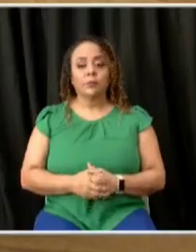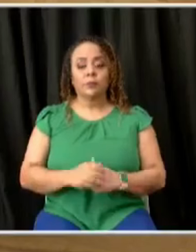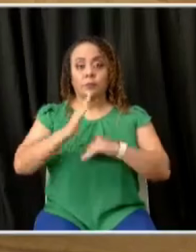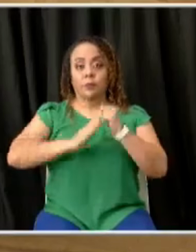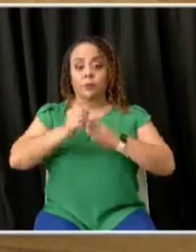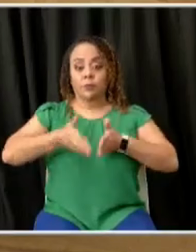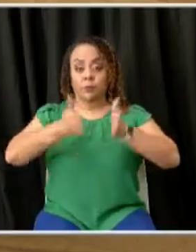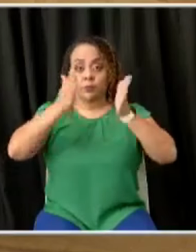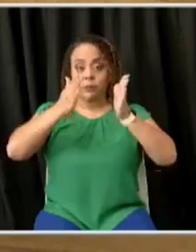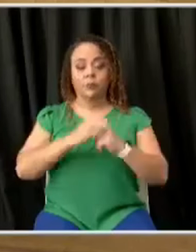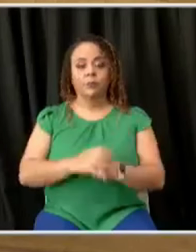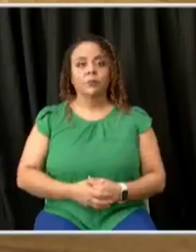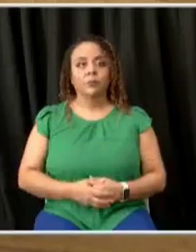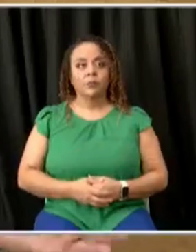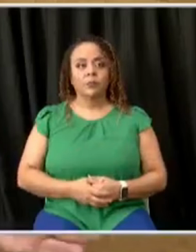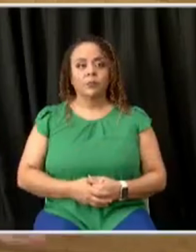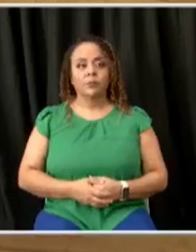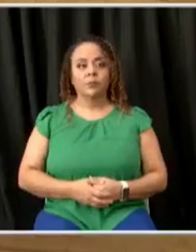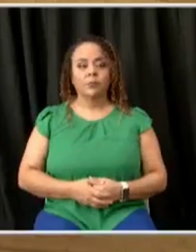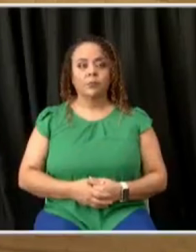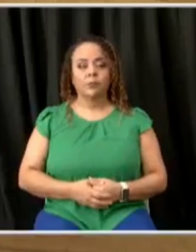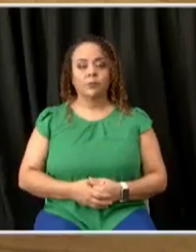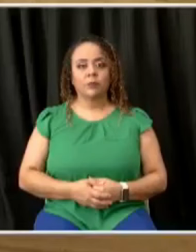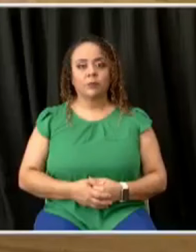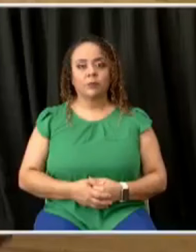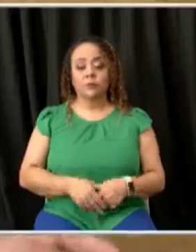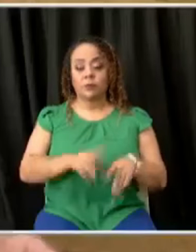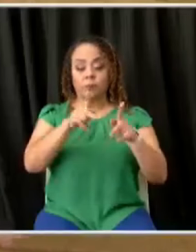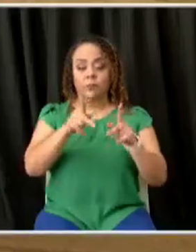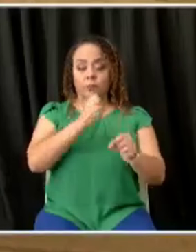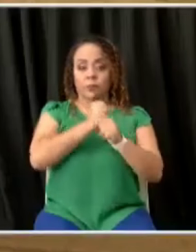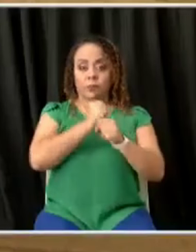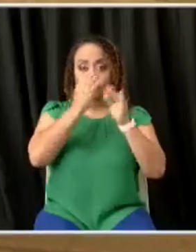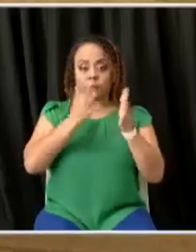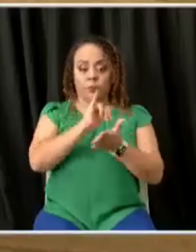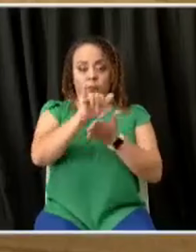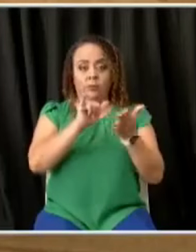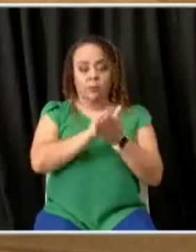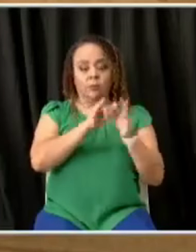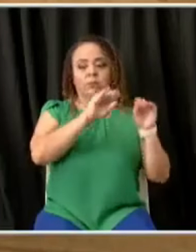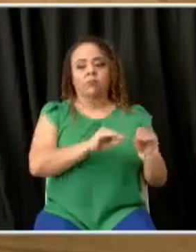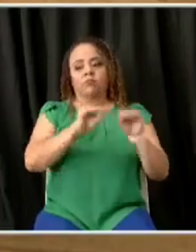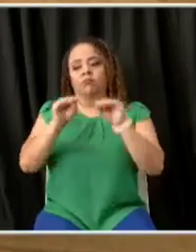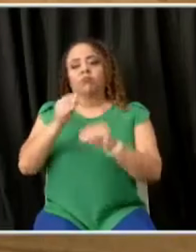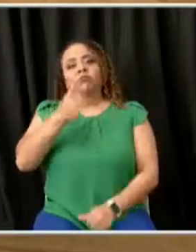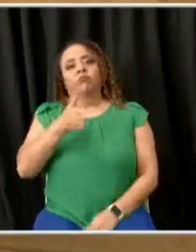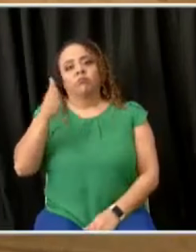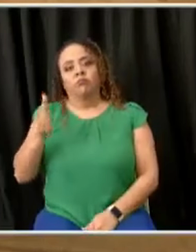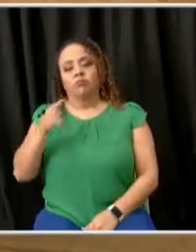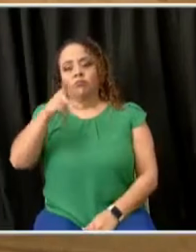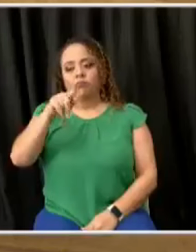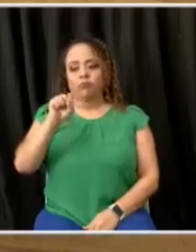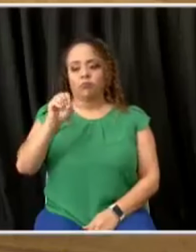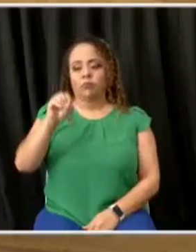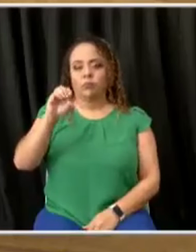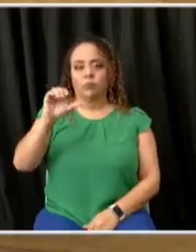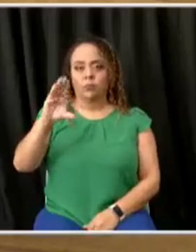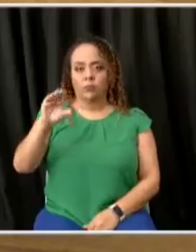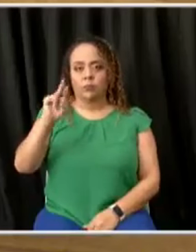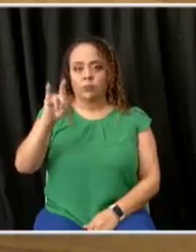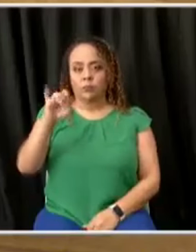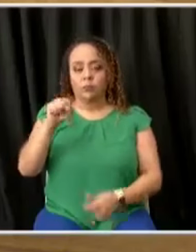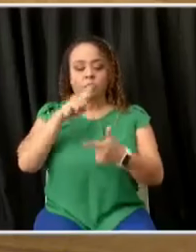de edificaciones trasladamos personas trabajadoras de San José a la zona sur, a Paso Canoas, a Golfito, a